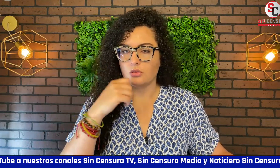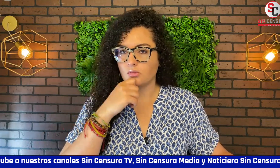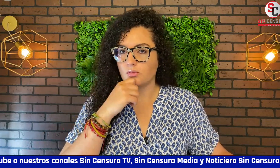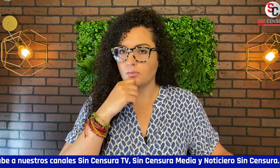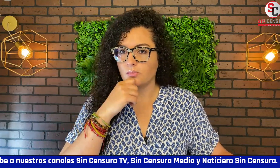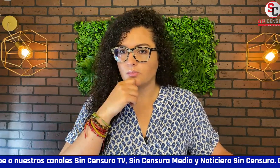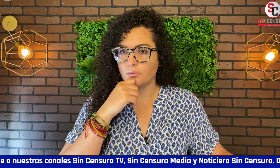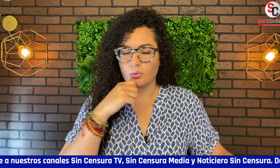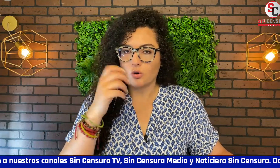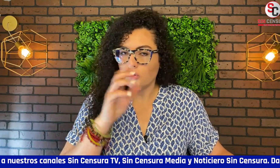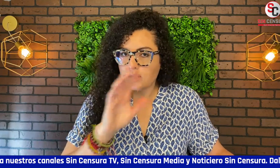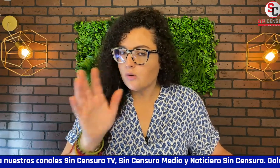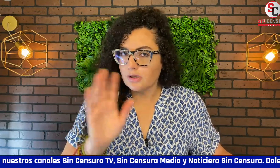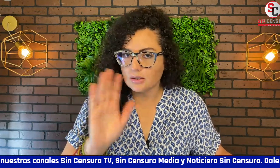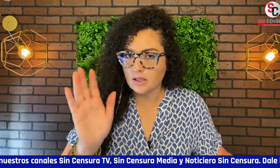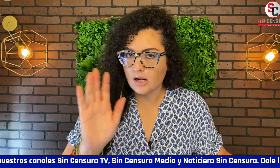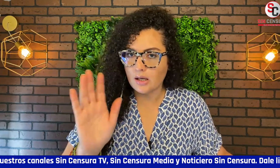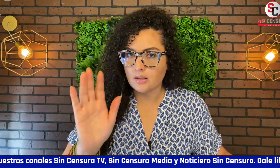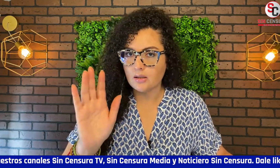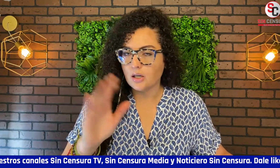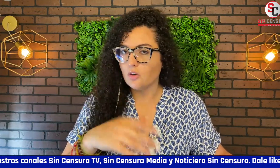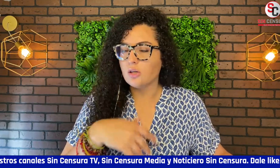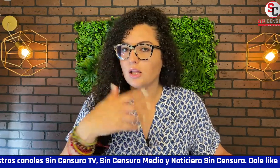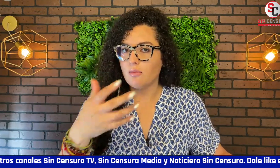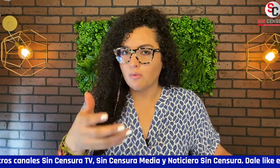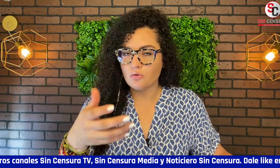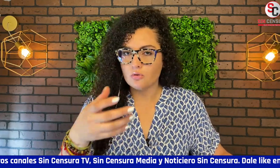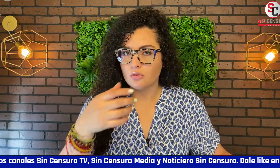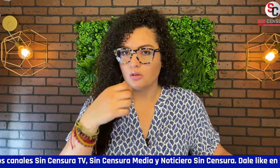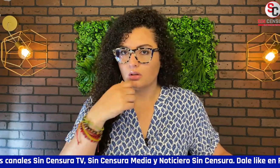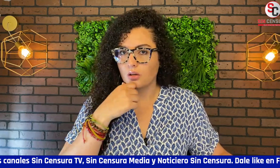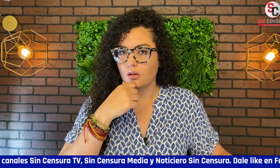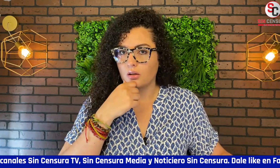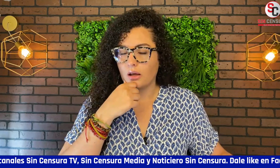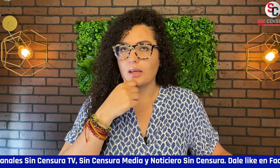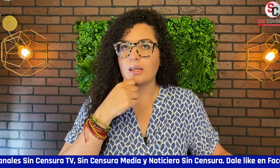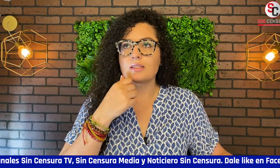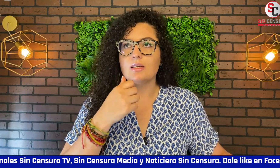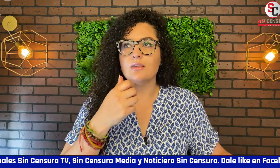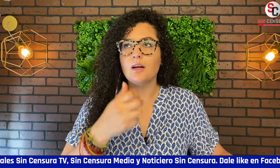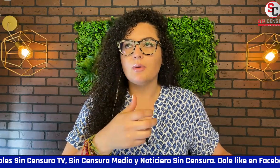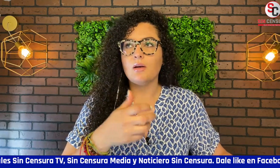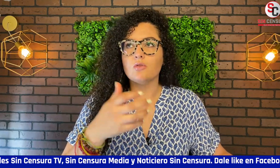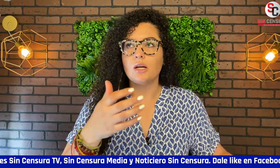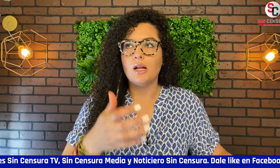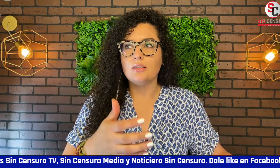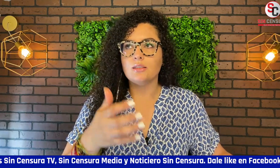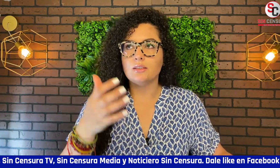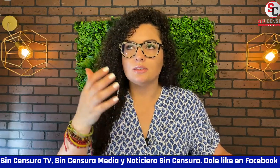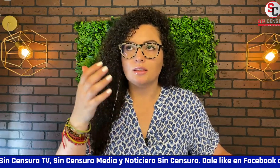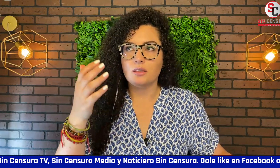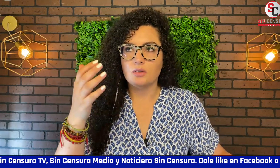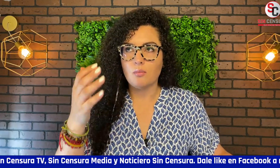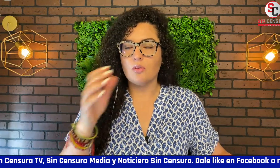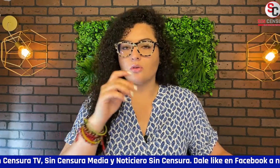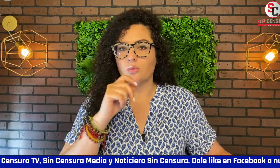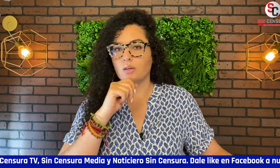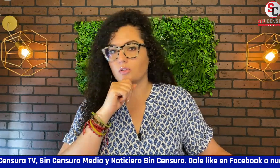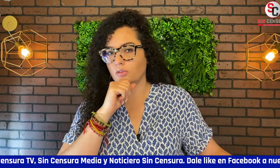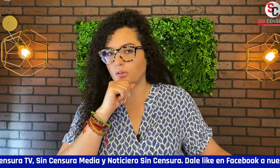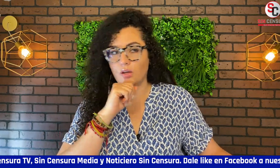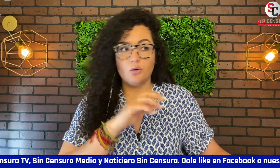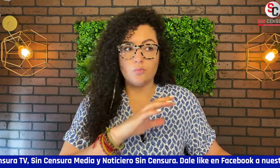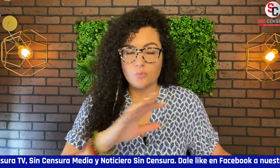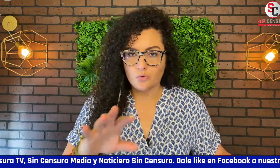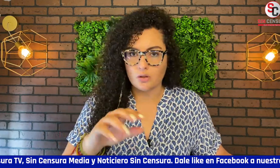eso. No es que no existiera, es que no se le daba voz. ¿En quién se centraban los análisis de medios de